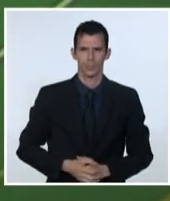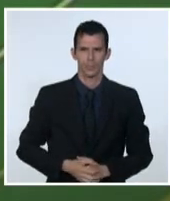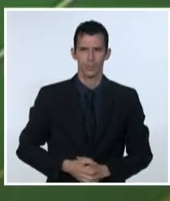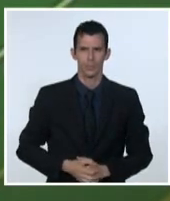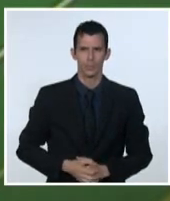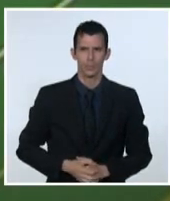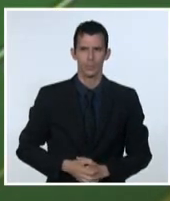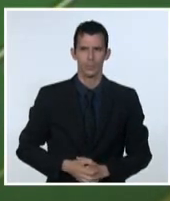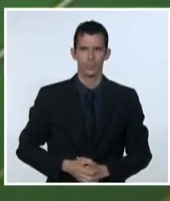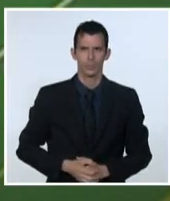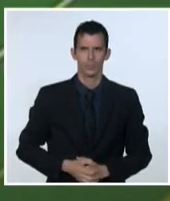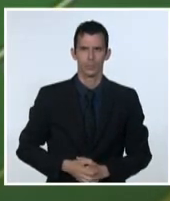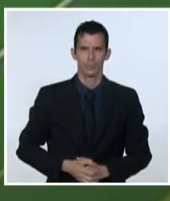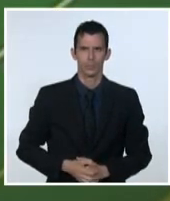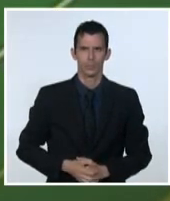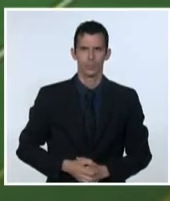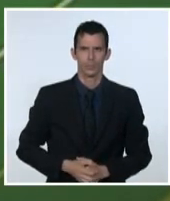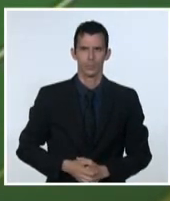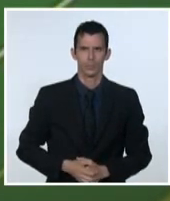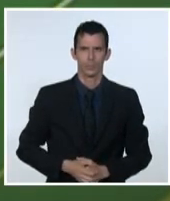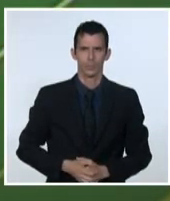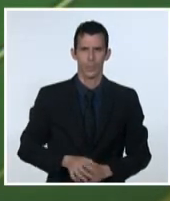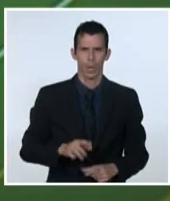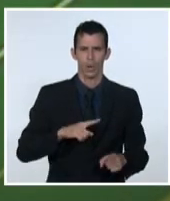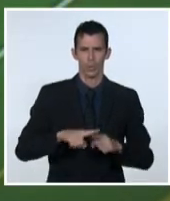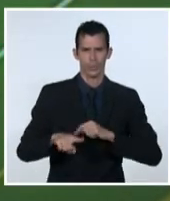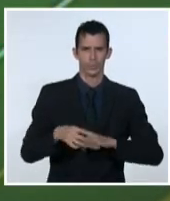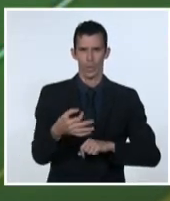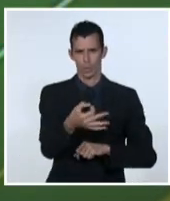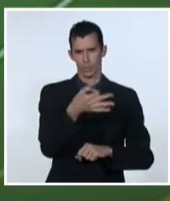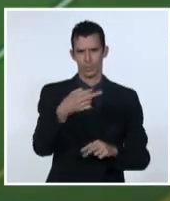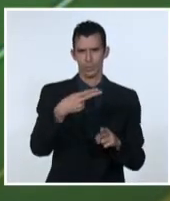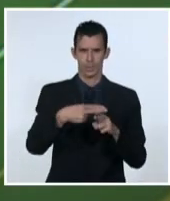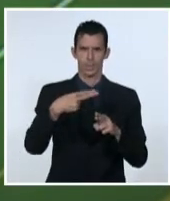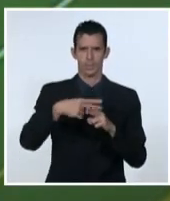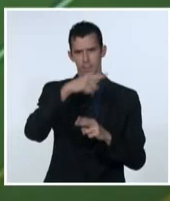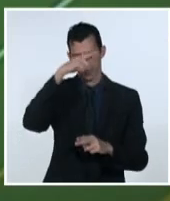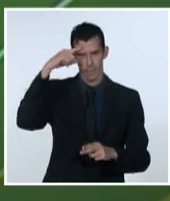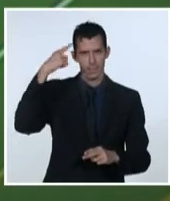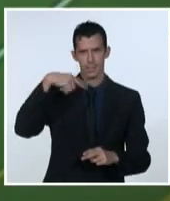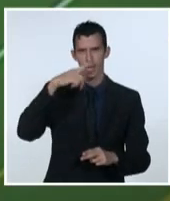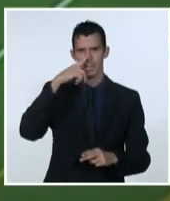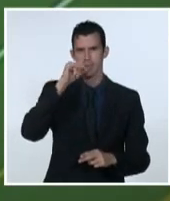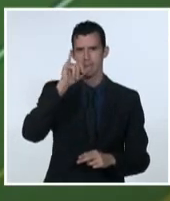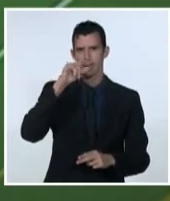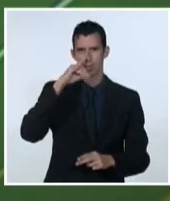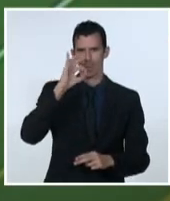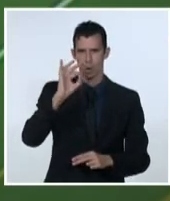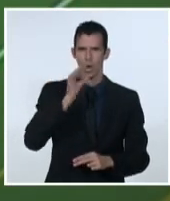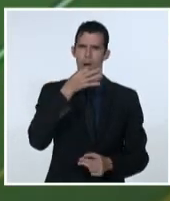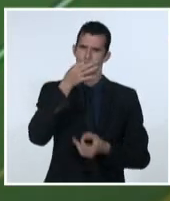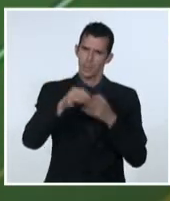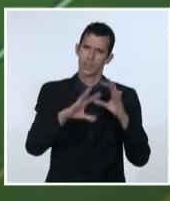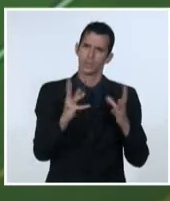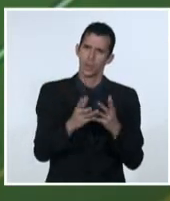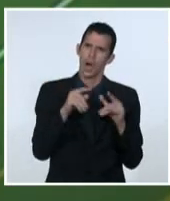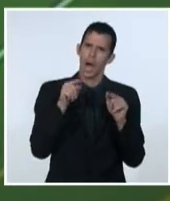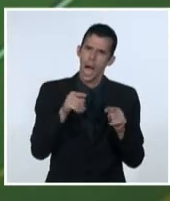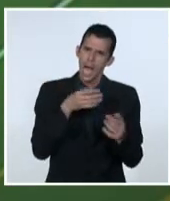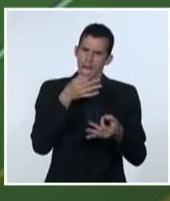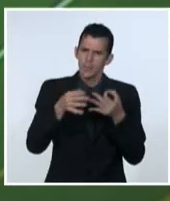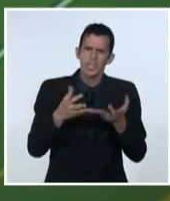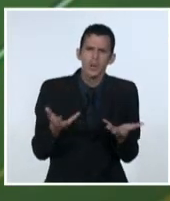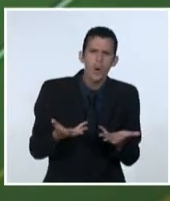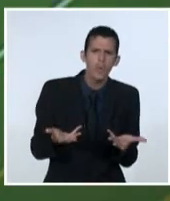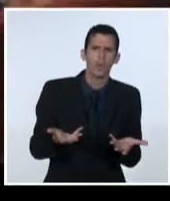municipio de sandino también se trabaja de acuerdo a los planes de reducción del riesgo del desastre según las vulnerabilidades de cada localidad Desde allí tenemos